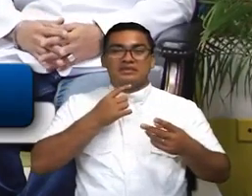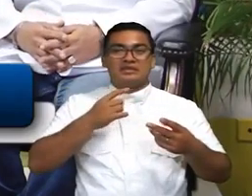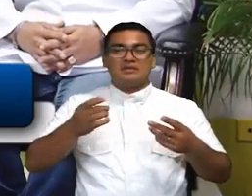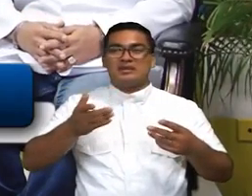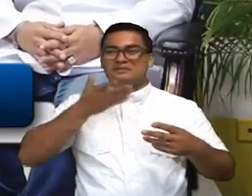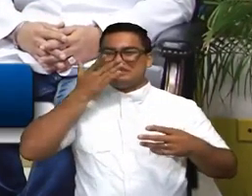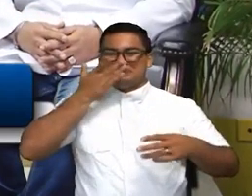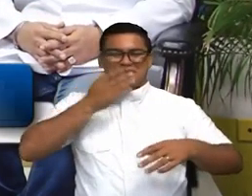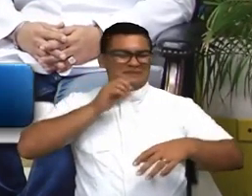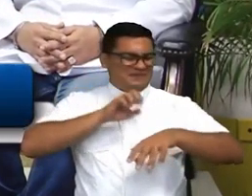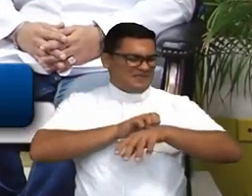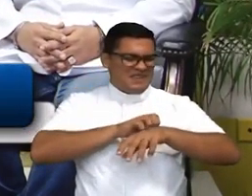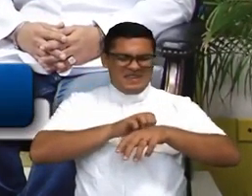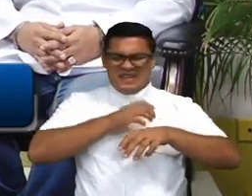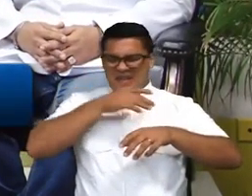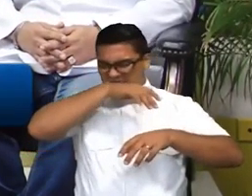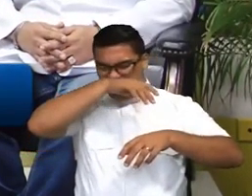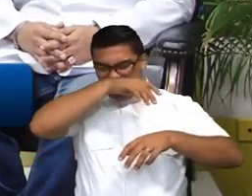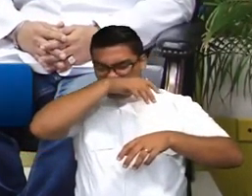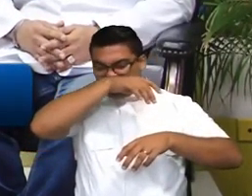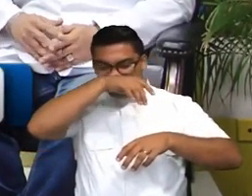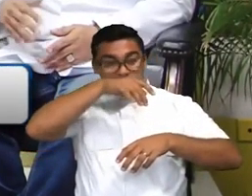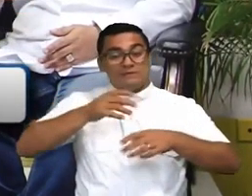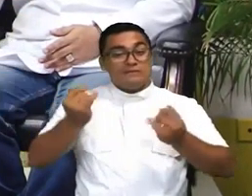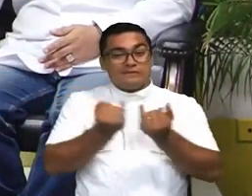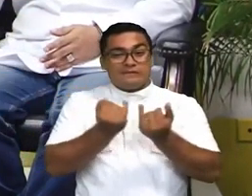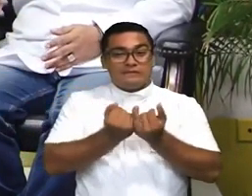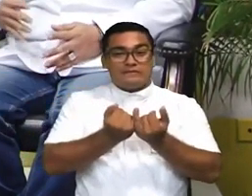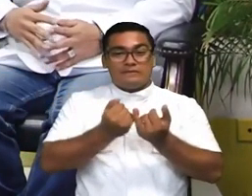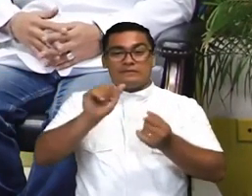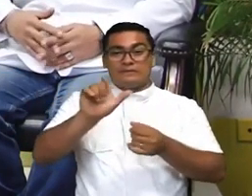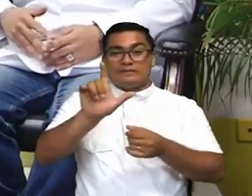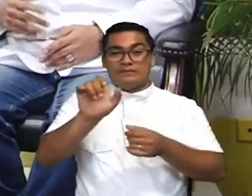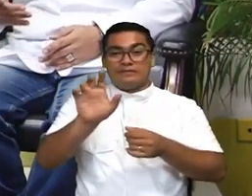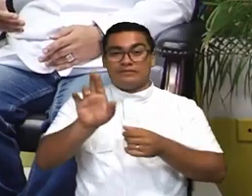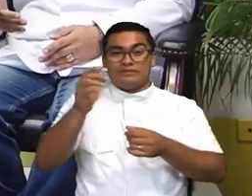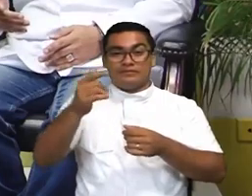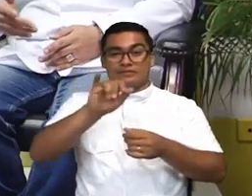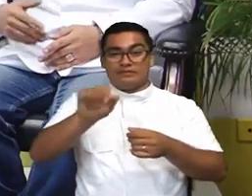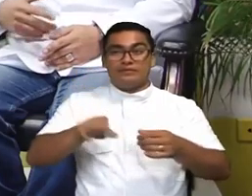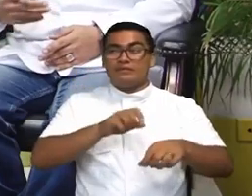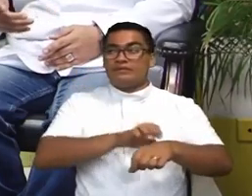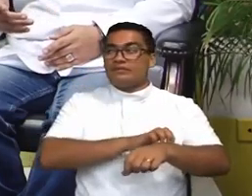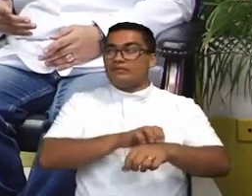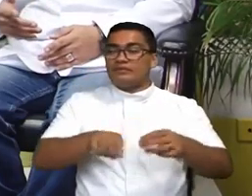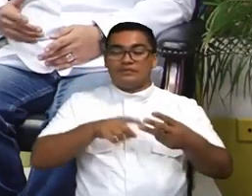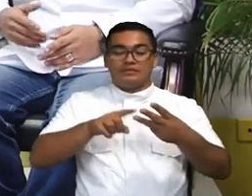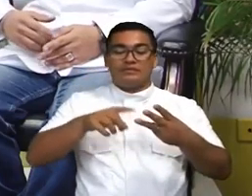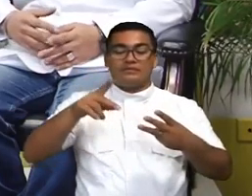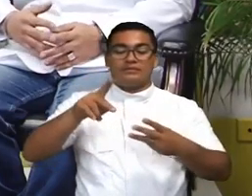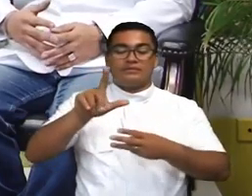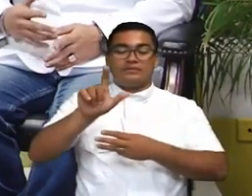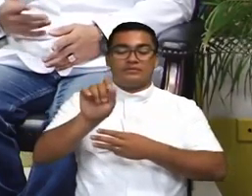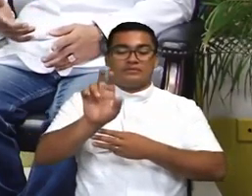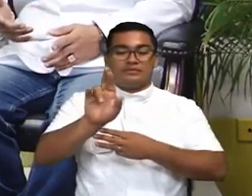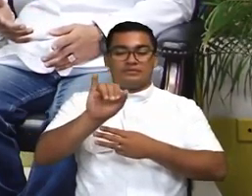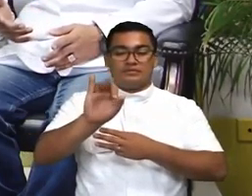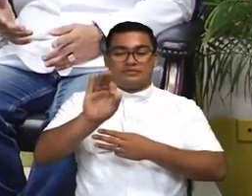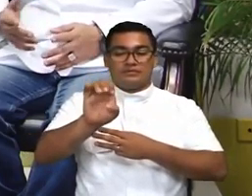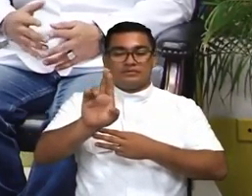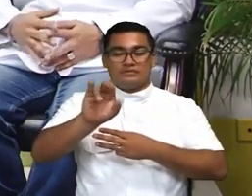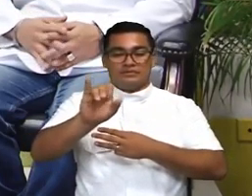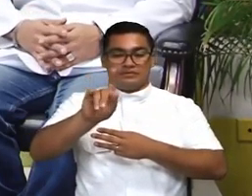que respiratorios. Ya hablando más fuerte de lo que son las bronquitis, la bronquiolitis y lo que son las